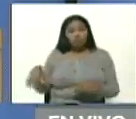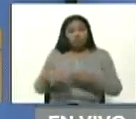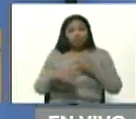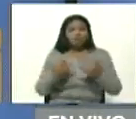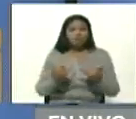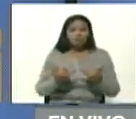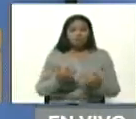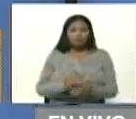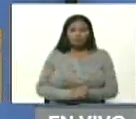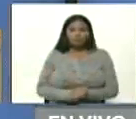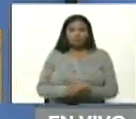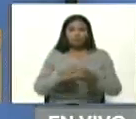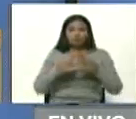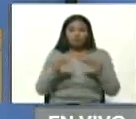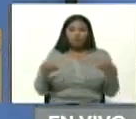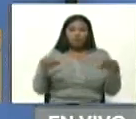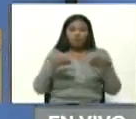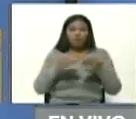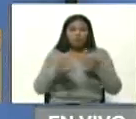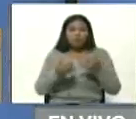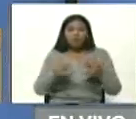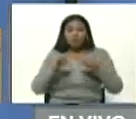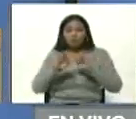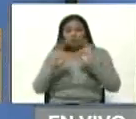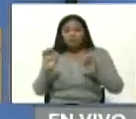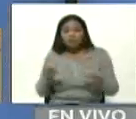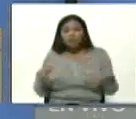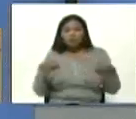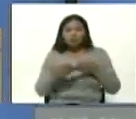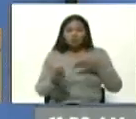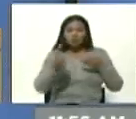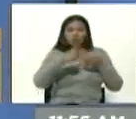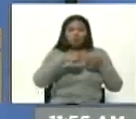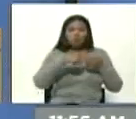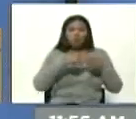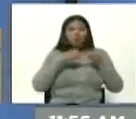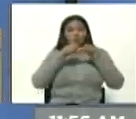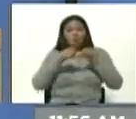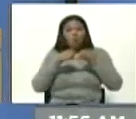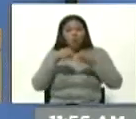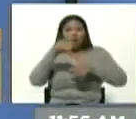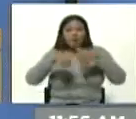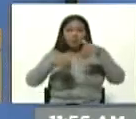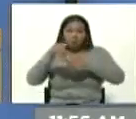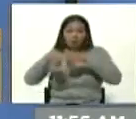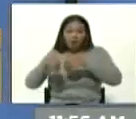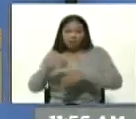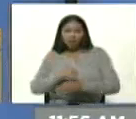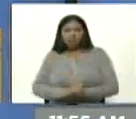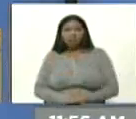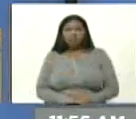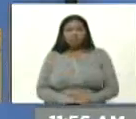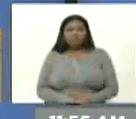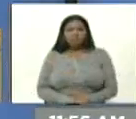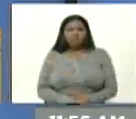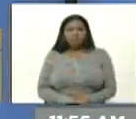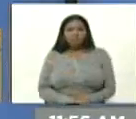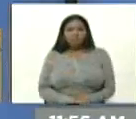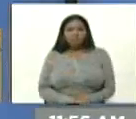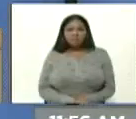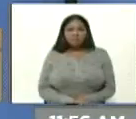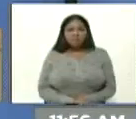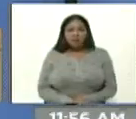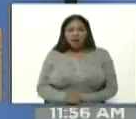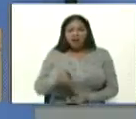los partidos que allí van a formar parte de la contienda electoral, debieron